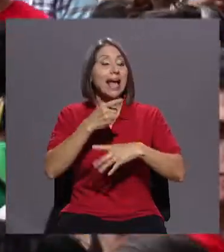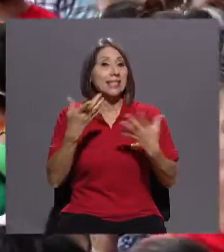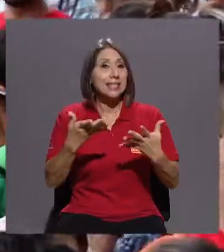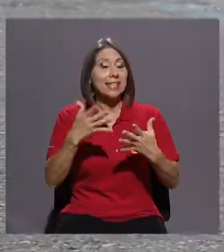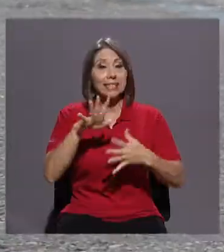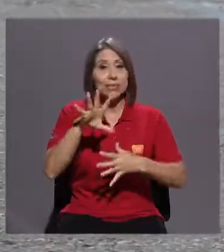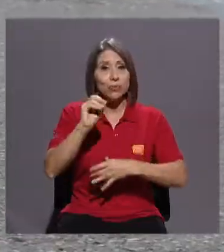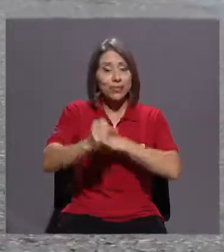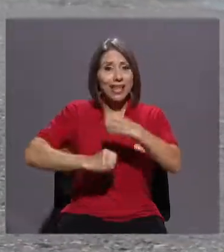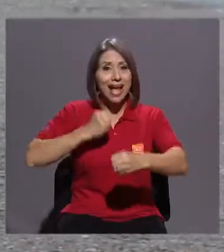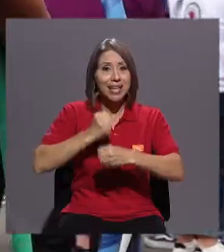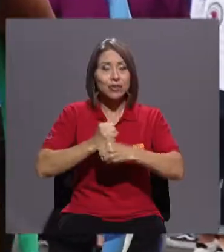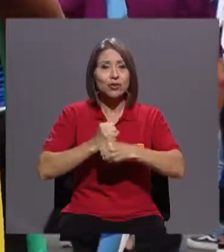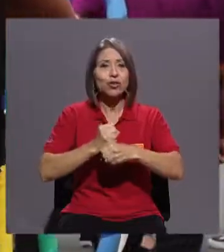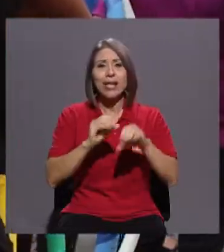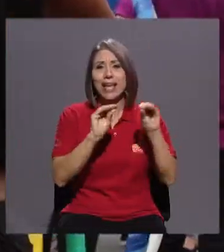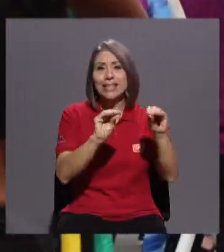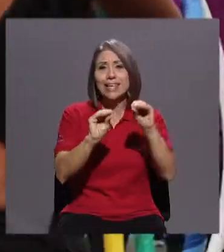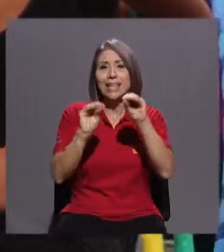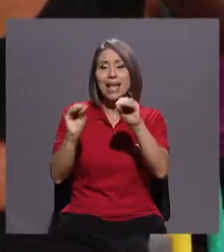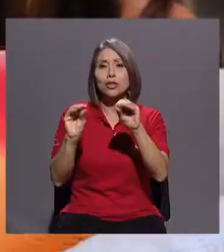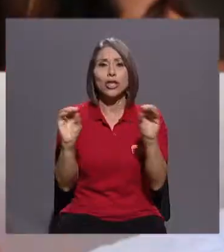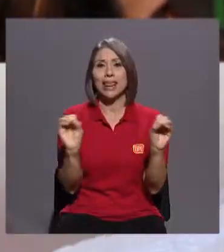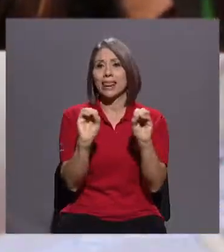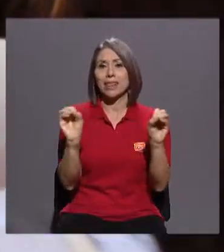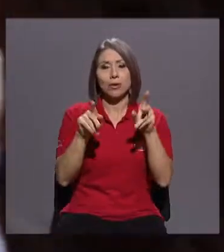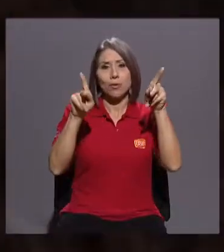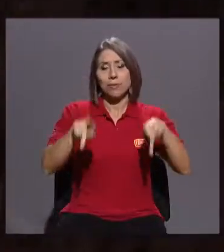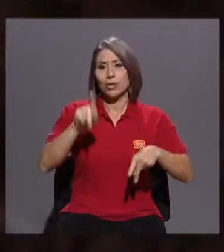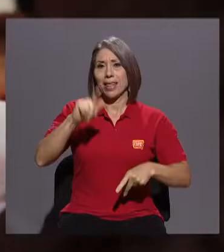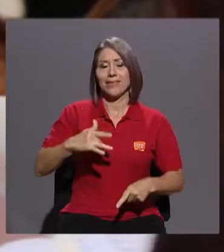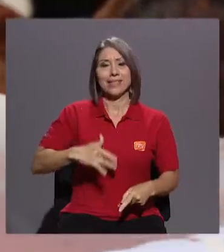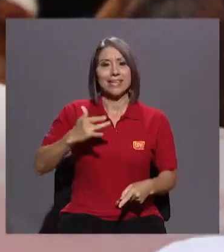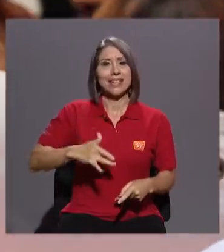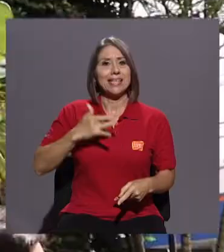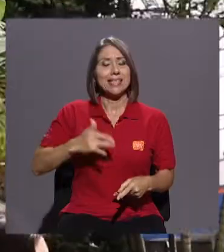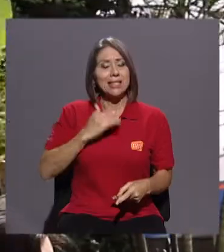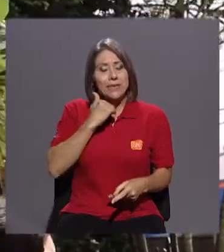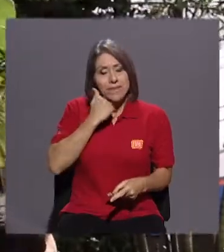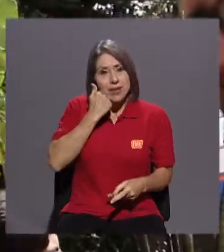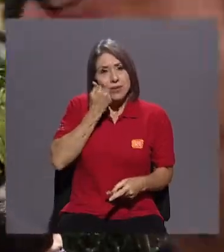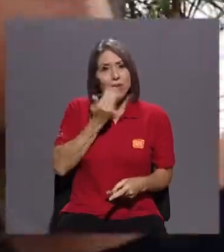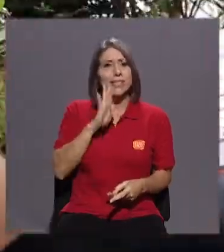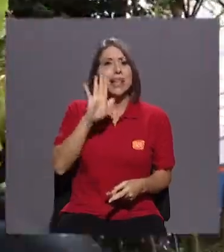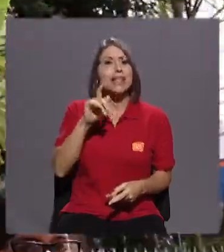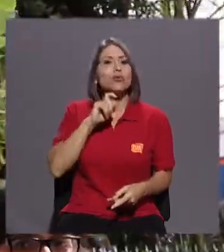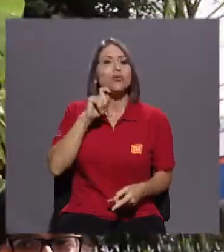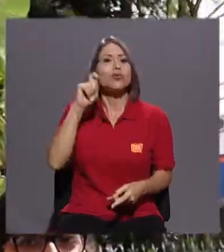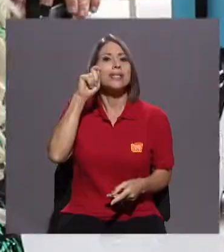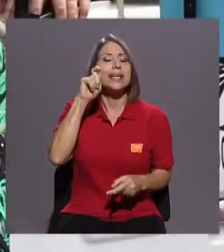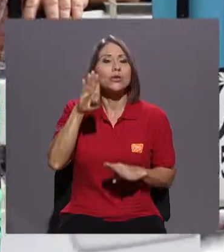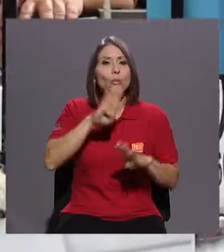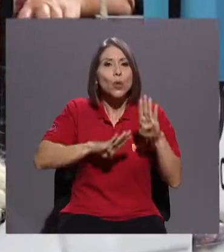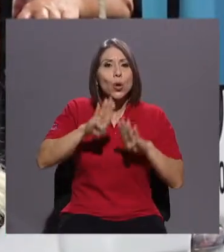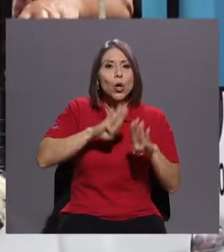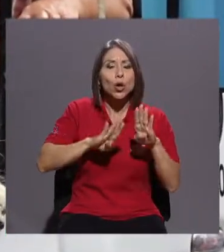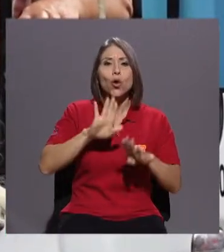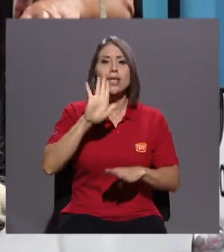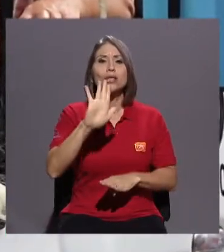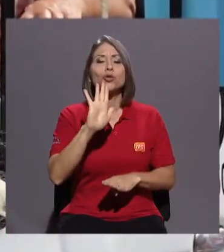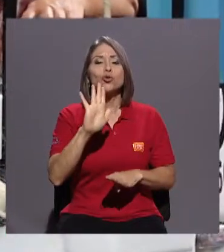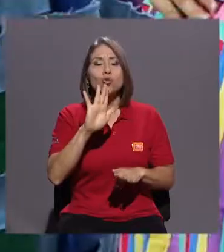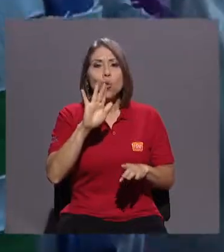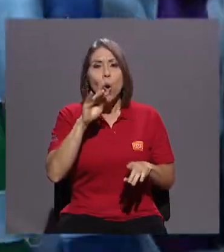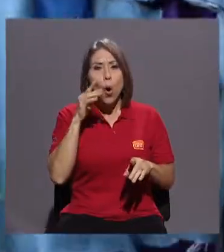medio siglo Enseñándonos que ninguna persona Debe avergonzarse de su sexo biológico De su orientación